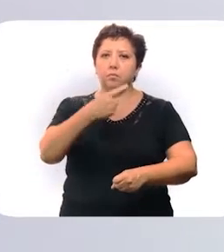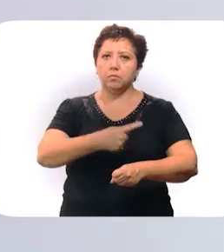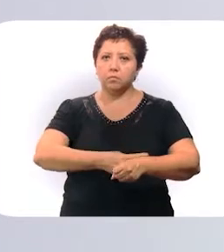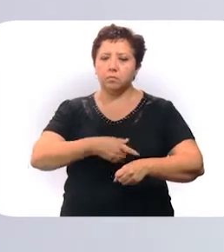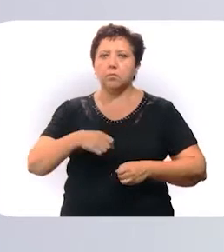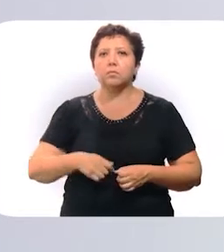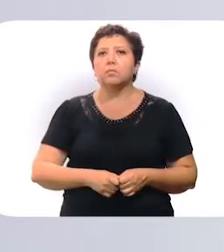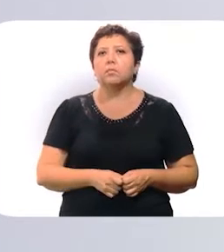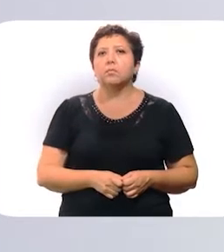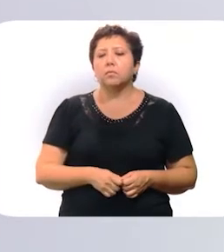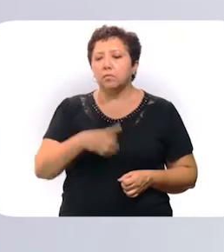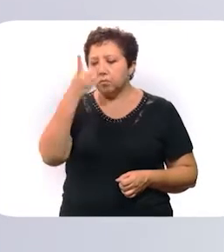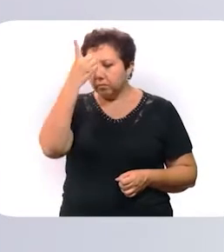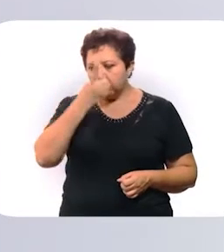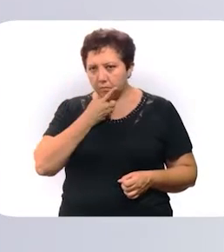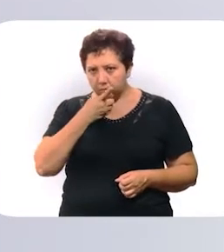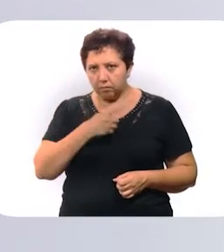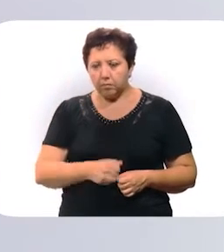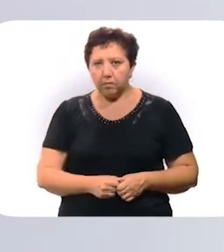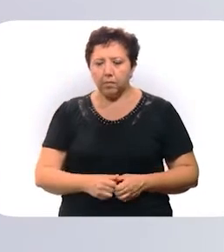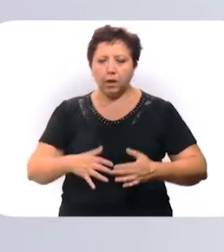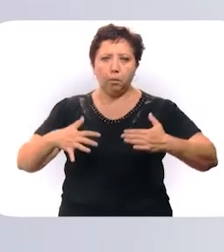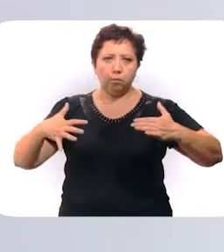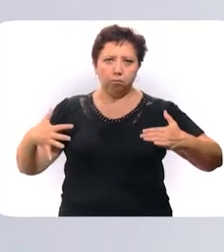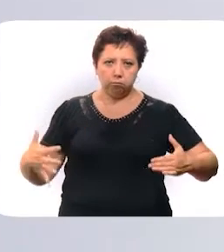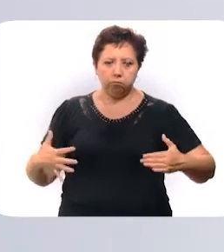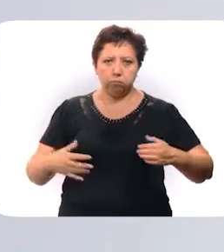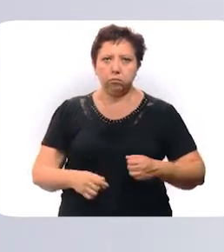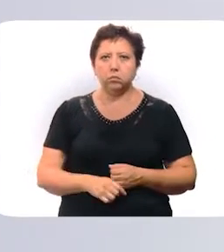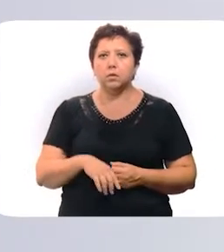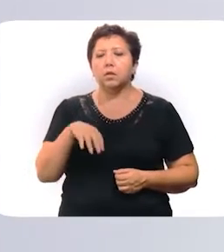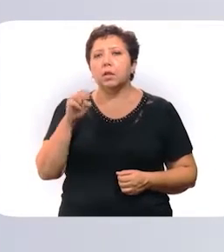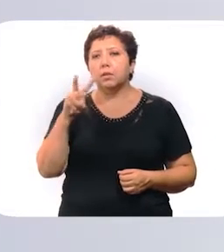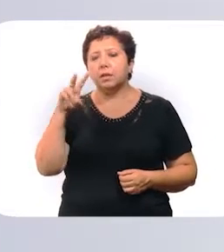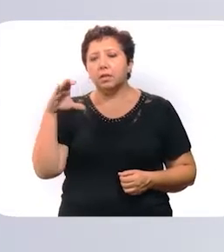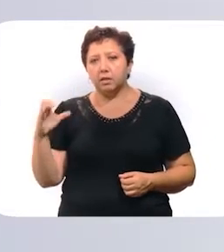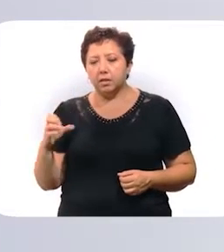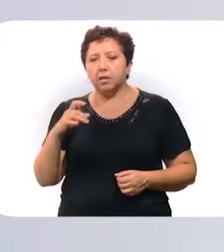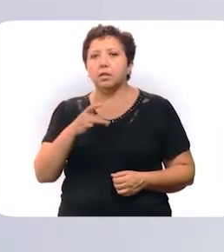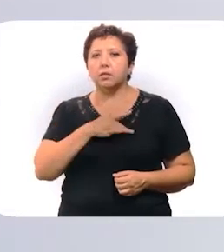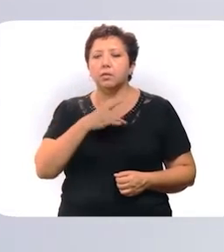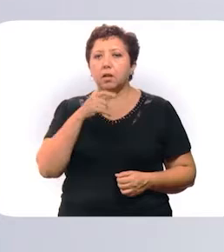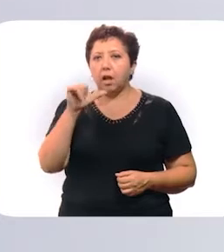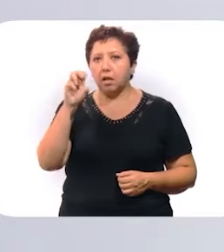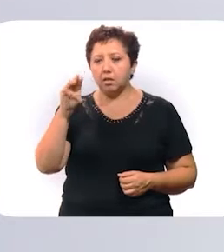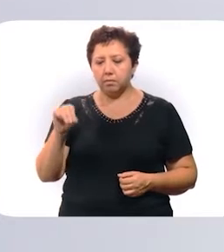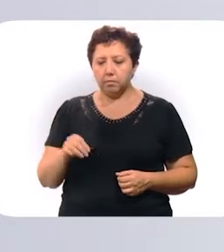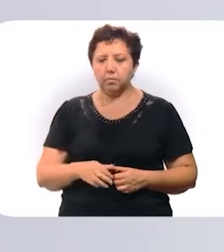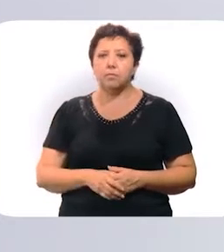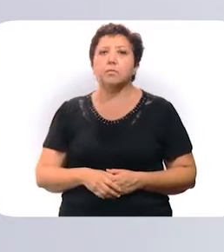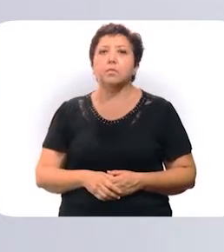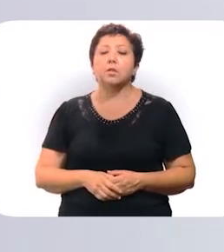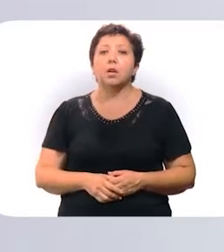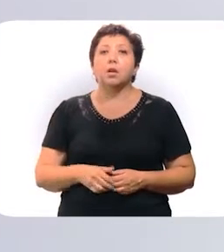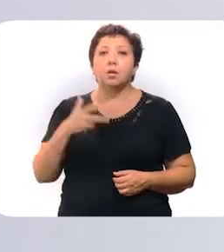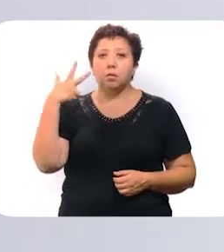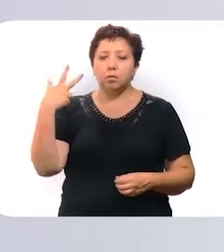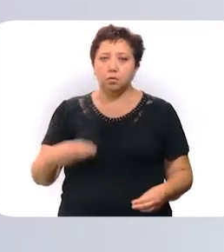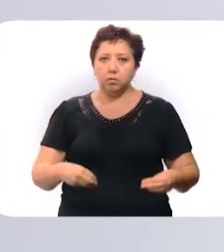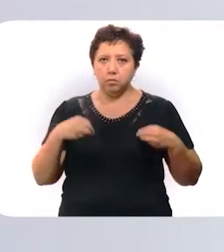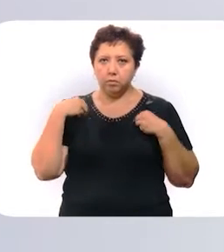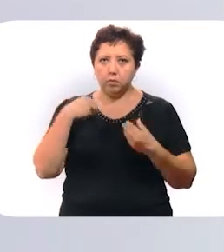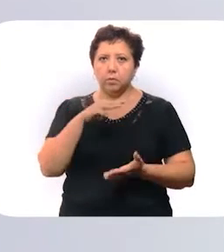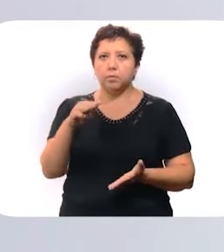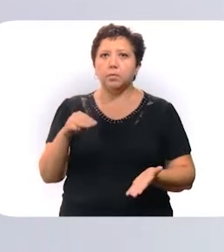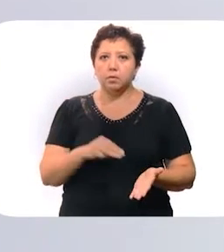hipertensión arterial sistémica, diabetes mellitus, obesidad, EBC, hepatopatía, asma y cardiopatía. 8 residían